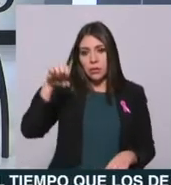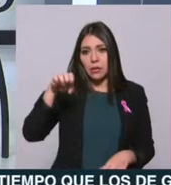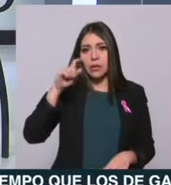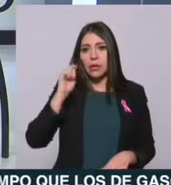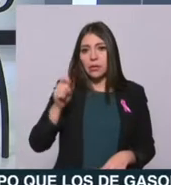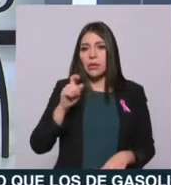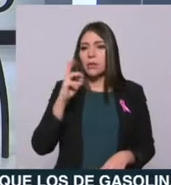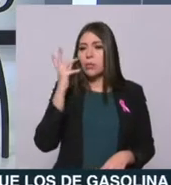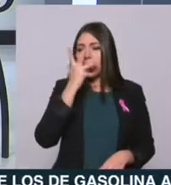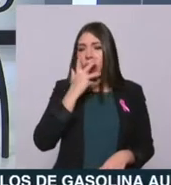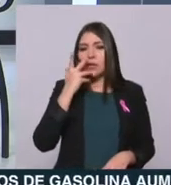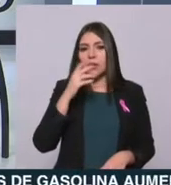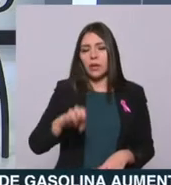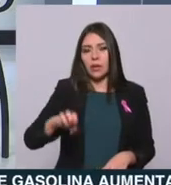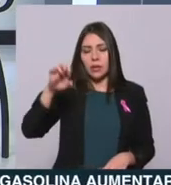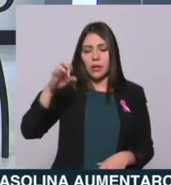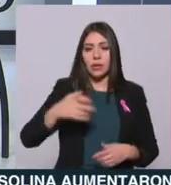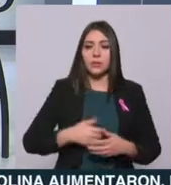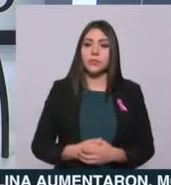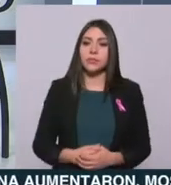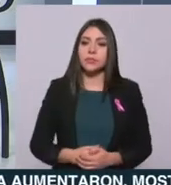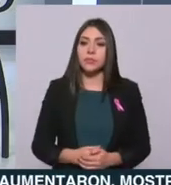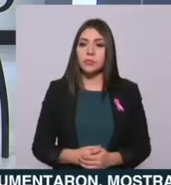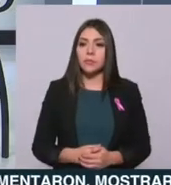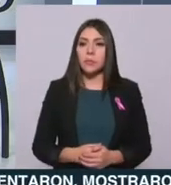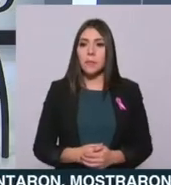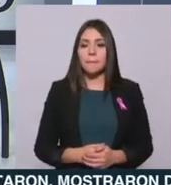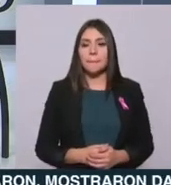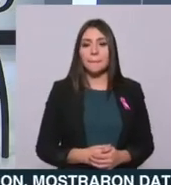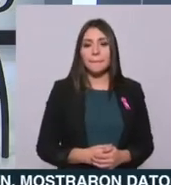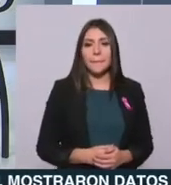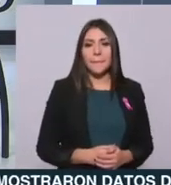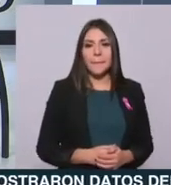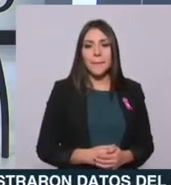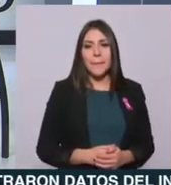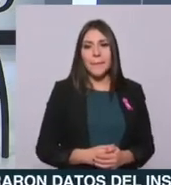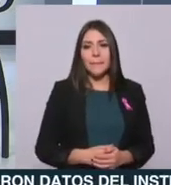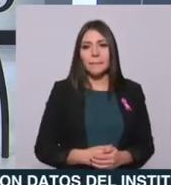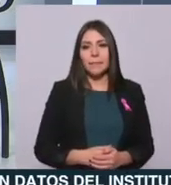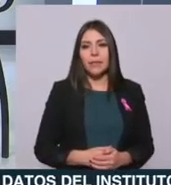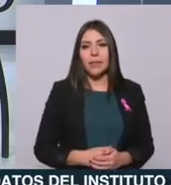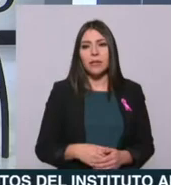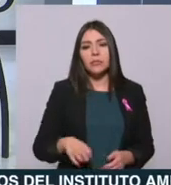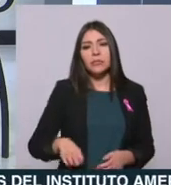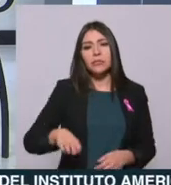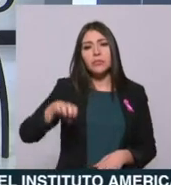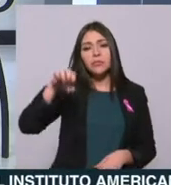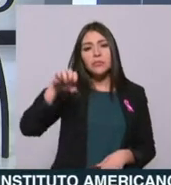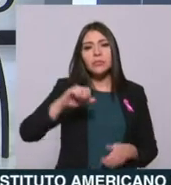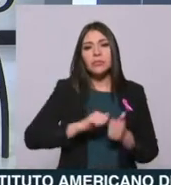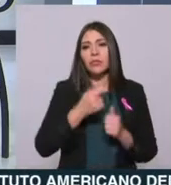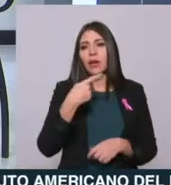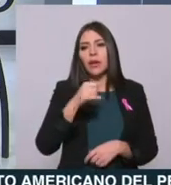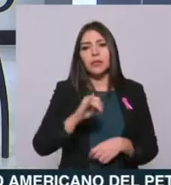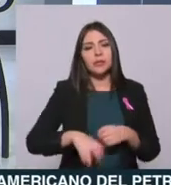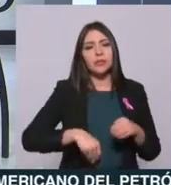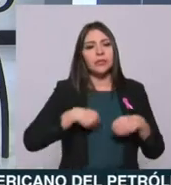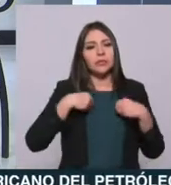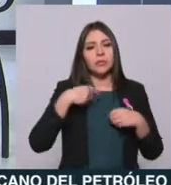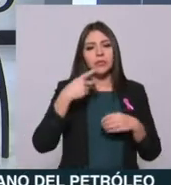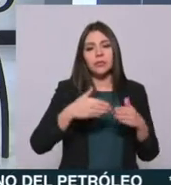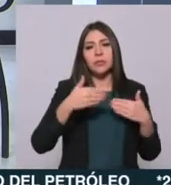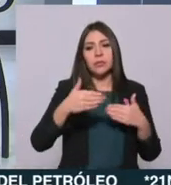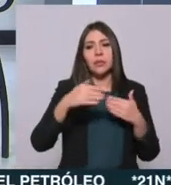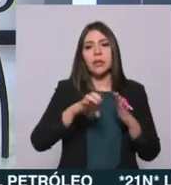una hermosísima edad de las personas? Envejecer es una etapa más de la vida. Entonces, si te vas construyendo como